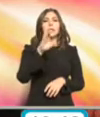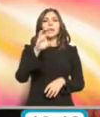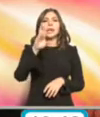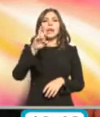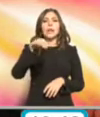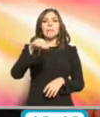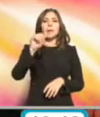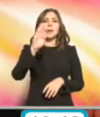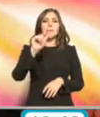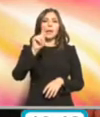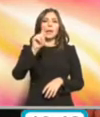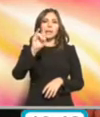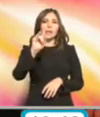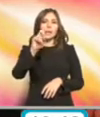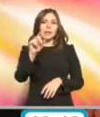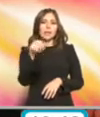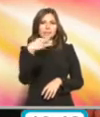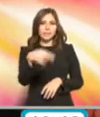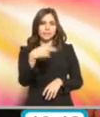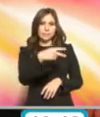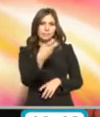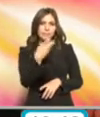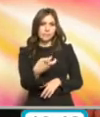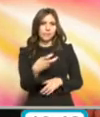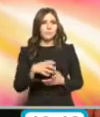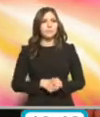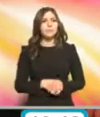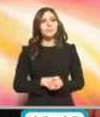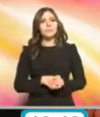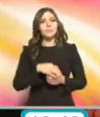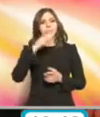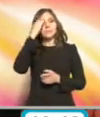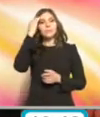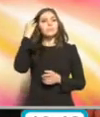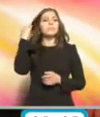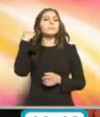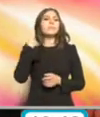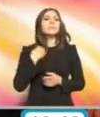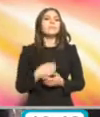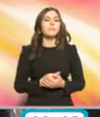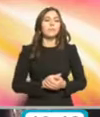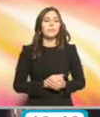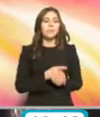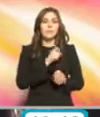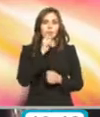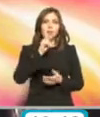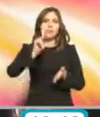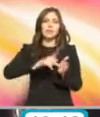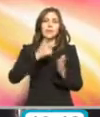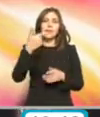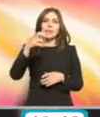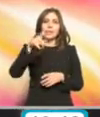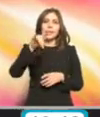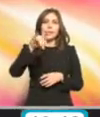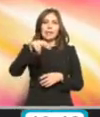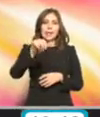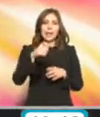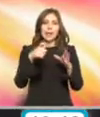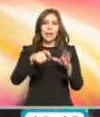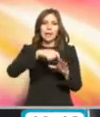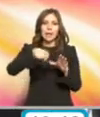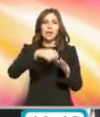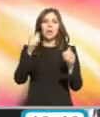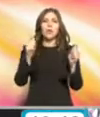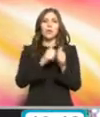batida. Crema batida. Crema batida. Ahora vamos a hidratar nuestra grenetina con nuestra miel.